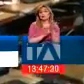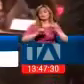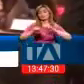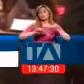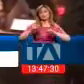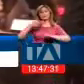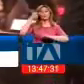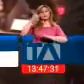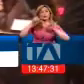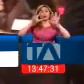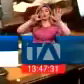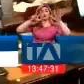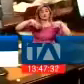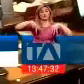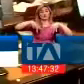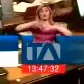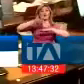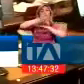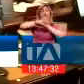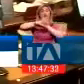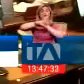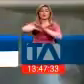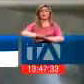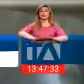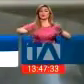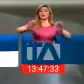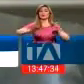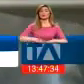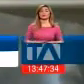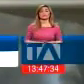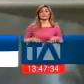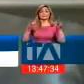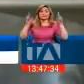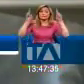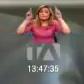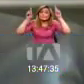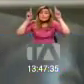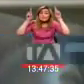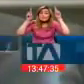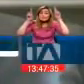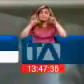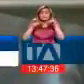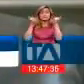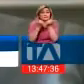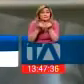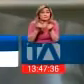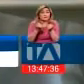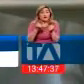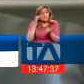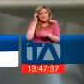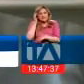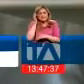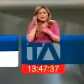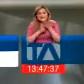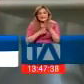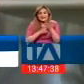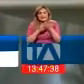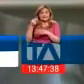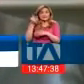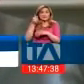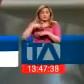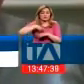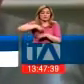en los próximos 8 meses, antes del relevo. Ojalá que la Asamblea recapacite, porque esta demora, cada día que